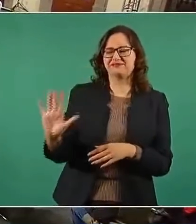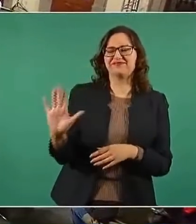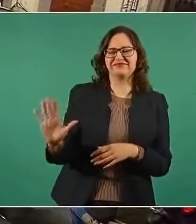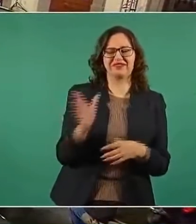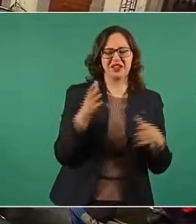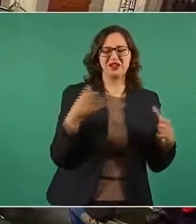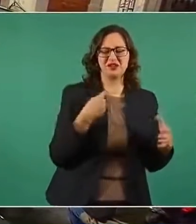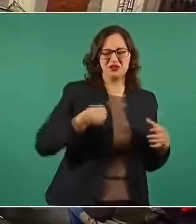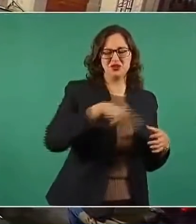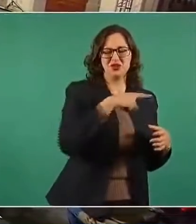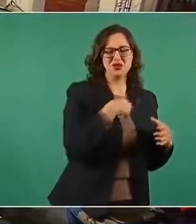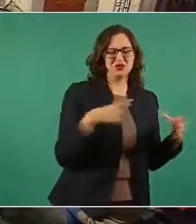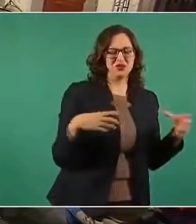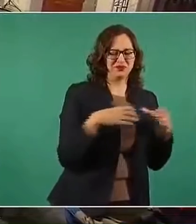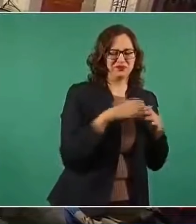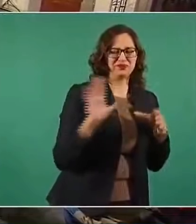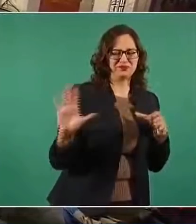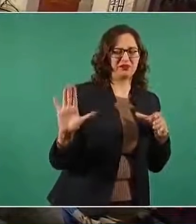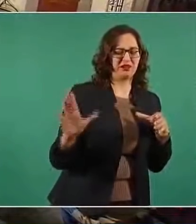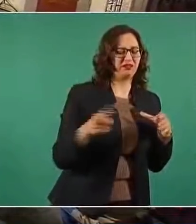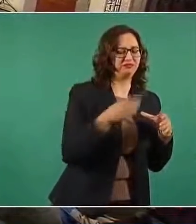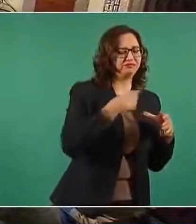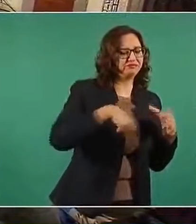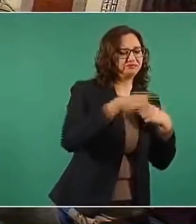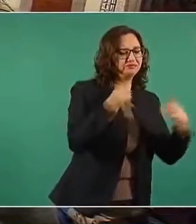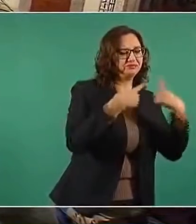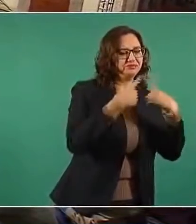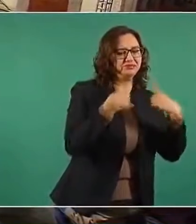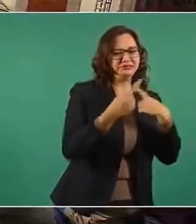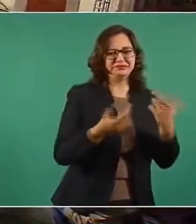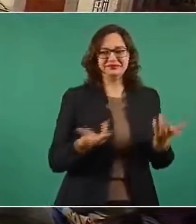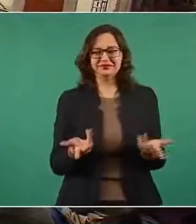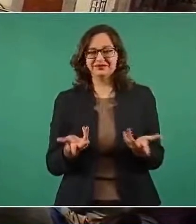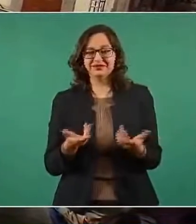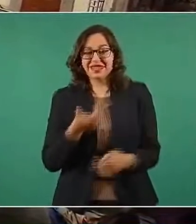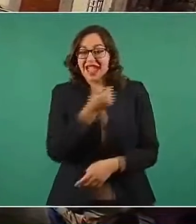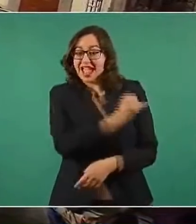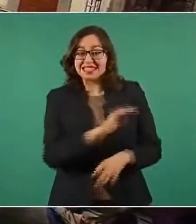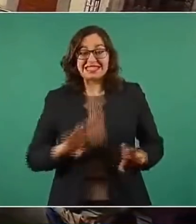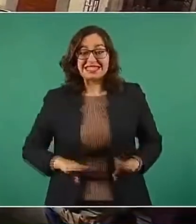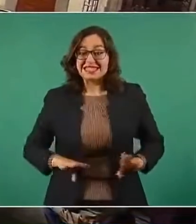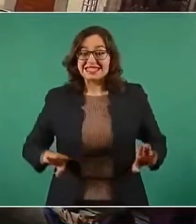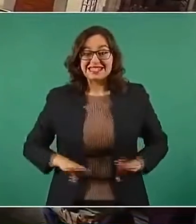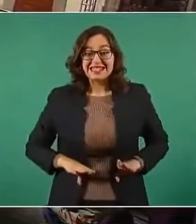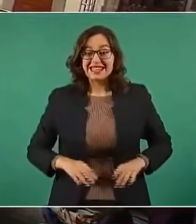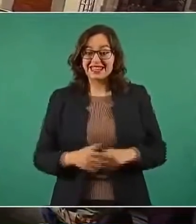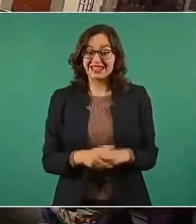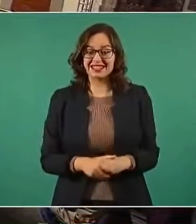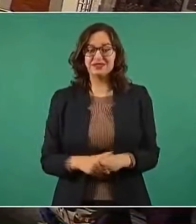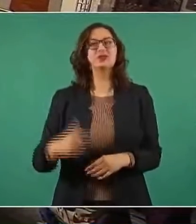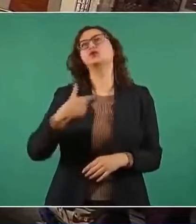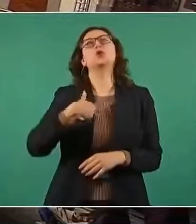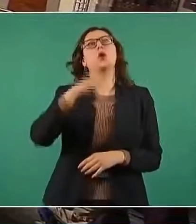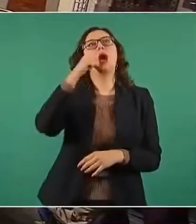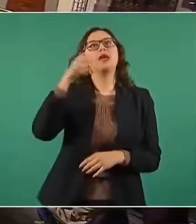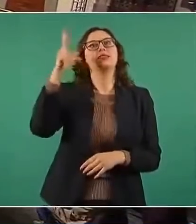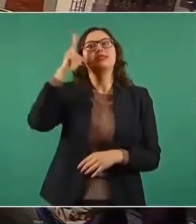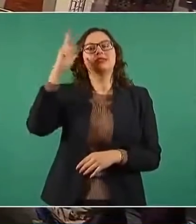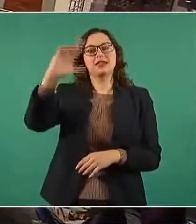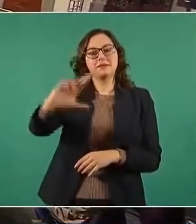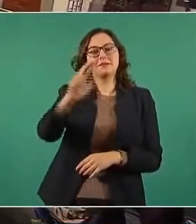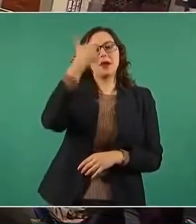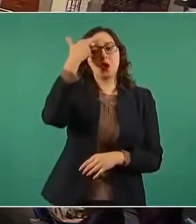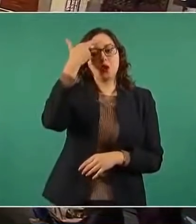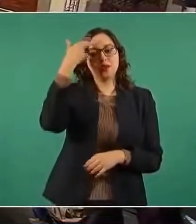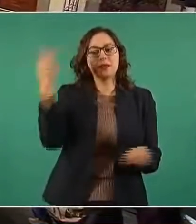nosotros. Ayer, antier, estaba yo recordando el lenguaje que usaban los